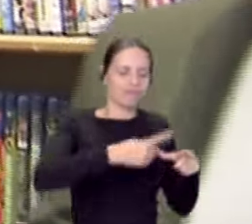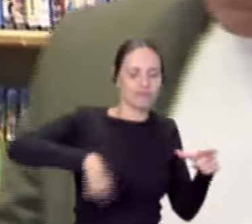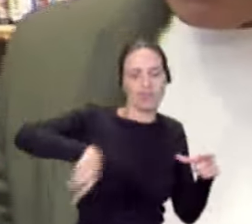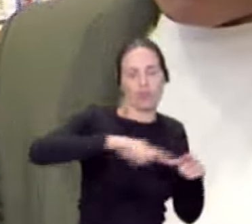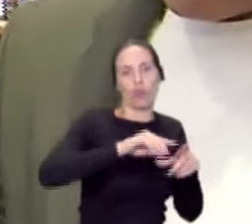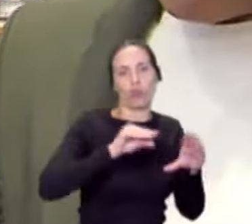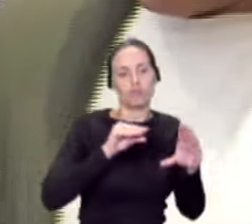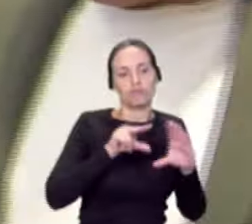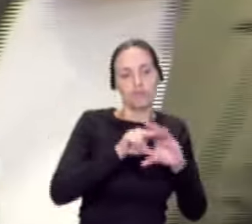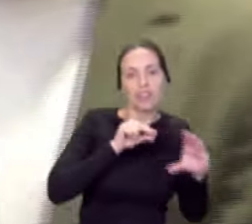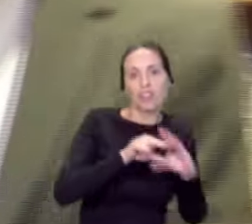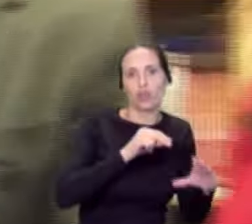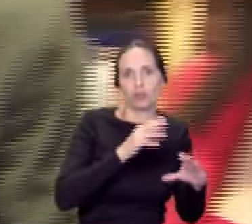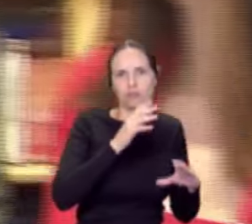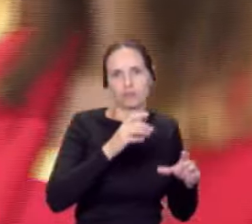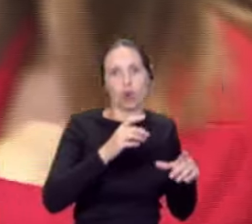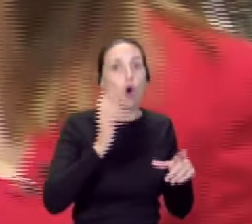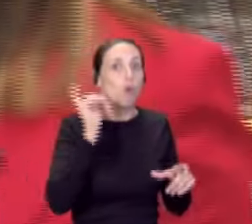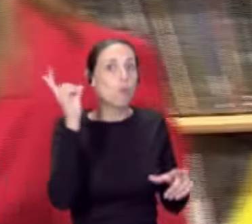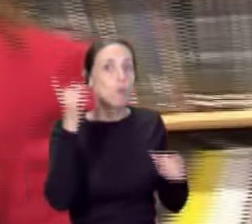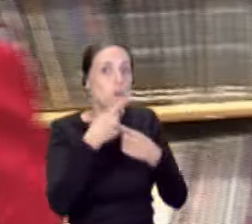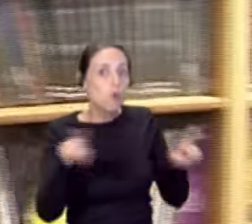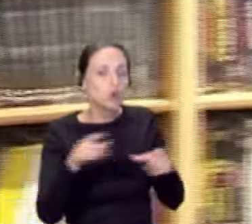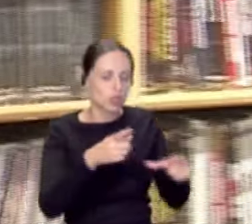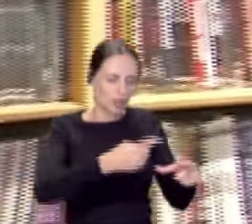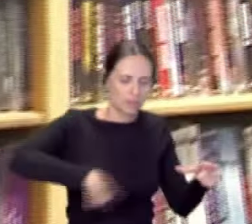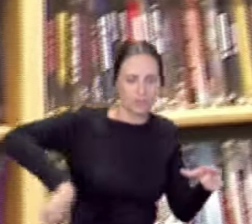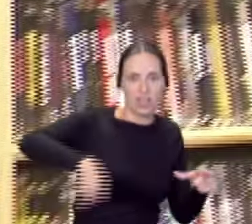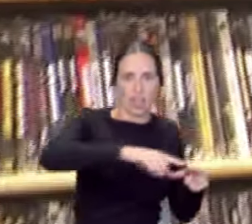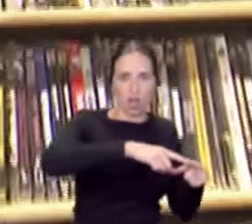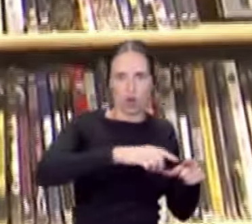lleva varios años de moda y esperamos que...